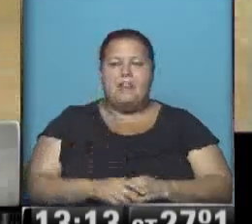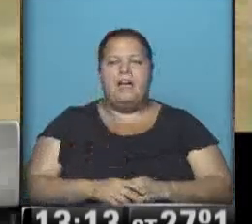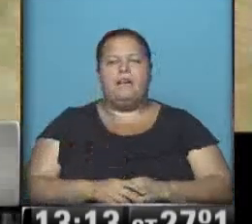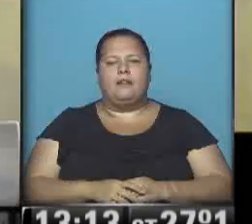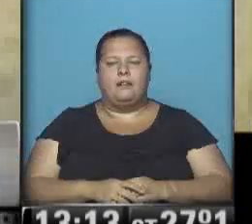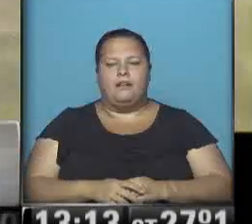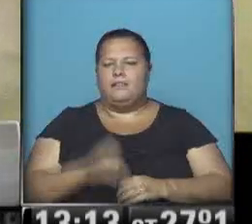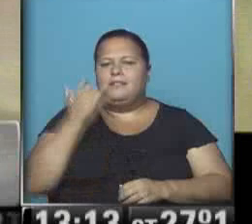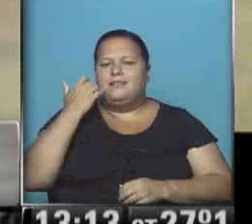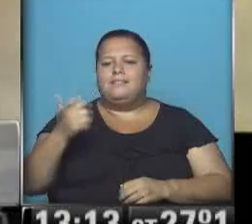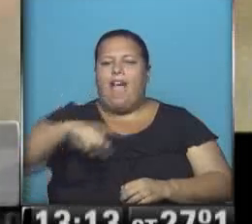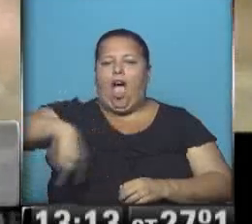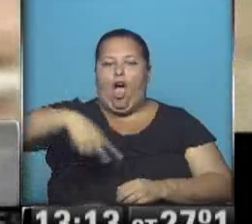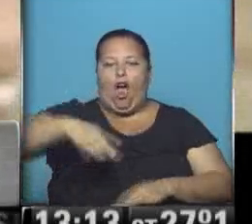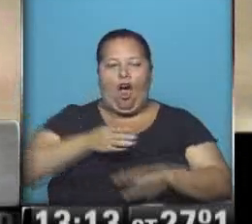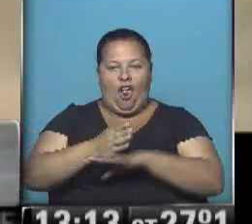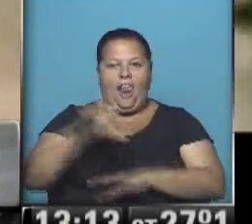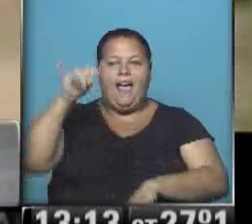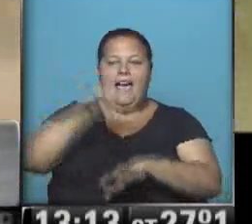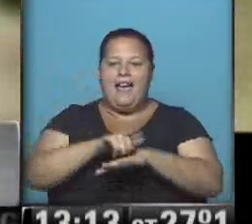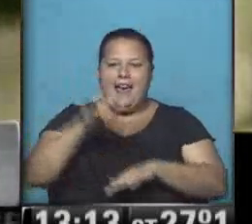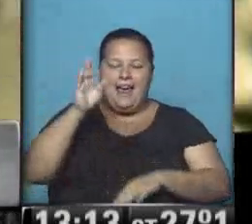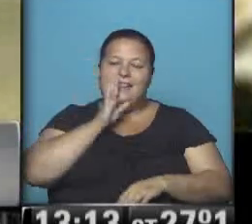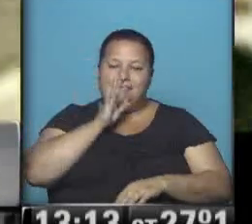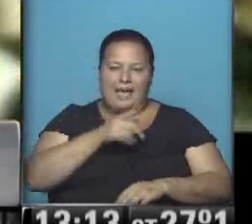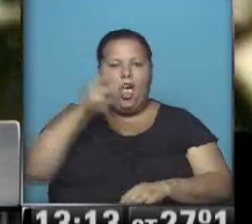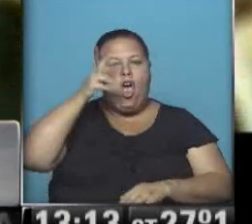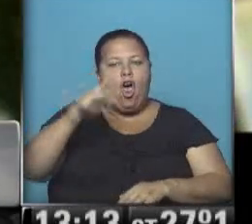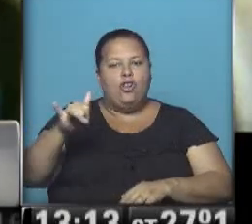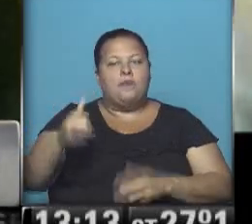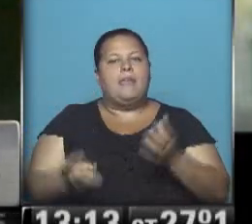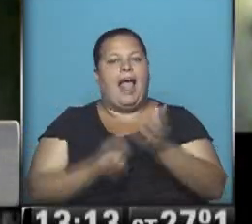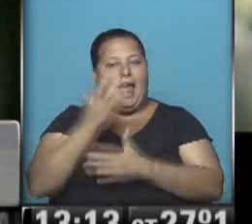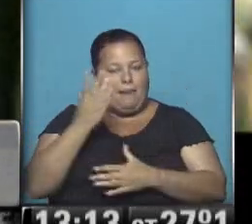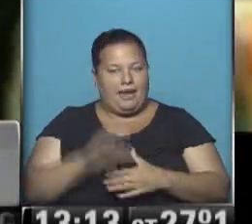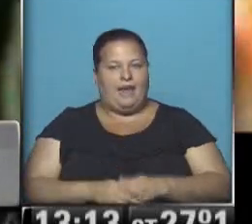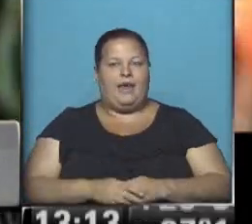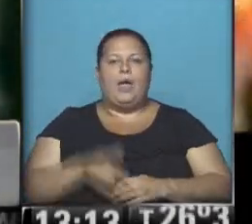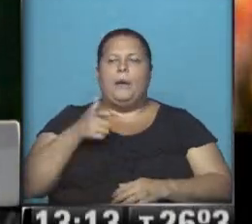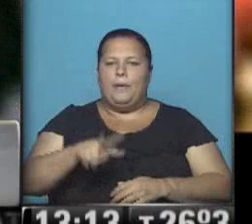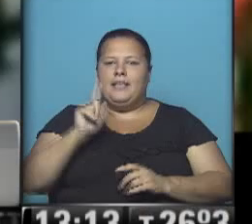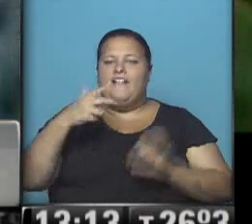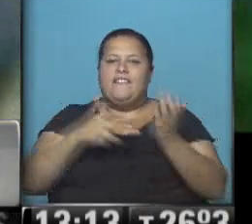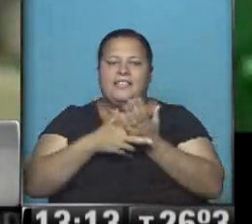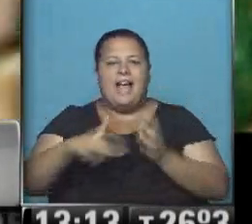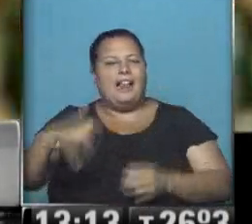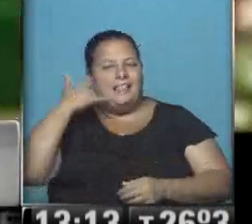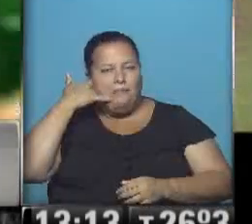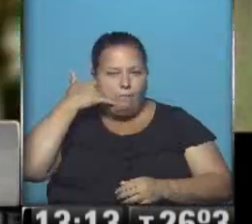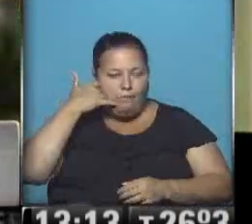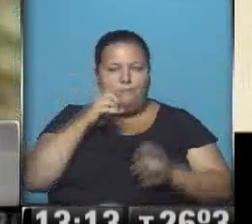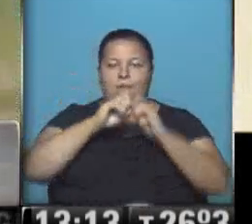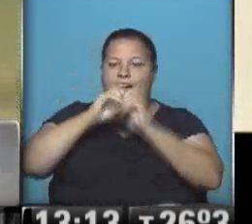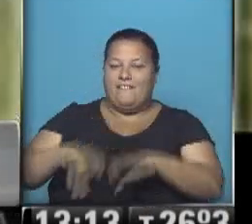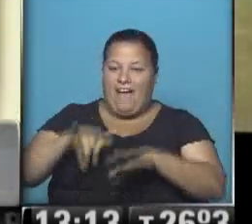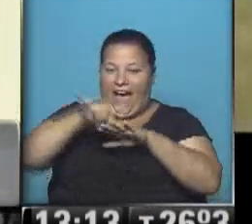ya prácticamente en el hall de entrada del aeropuerto internacional. Esto es 8:30 de la mañana, en el video también se ve al fiscal hablando por teléfono, apenas bajó